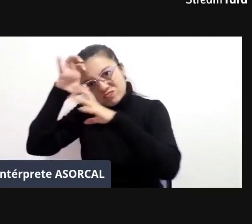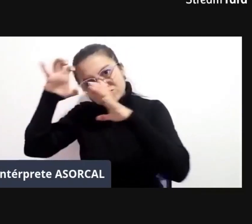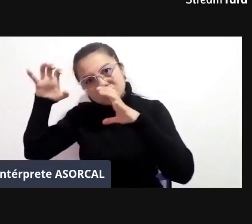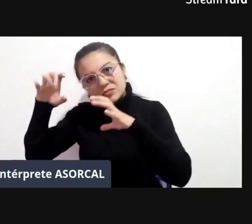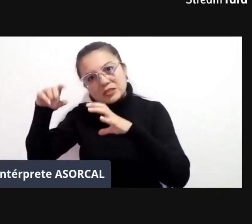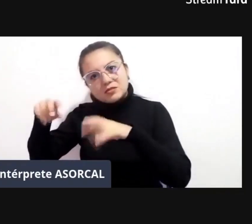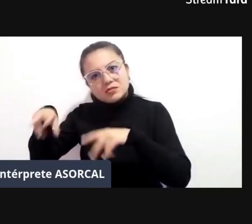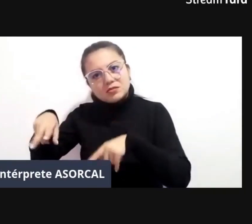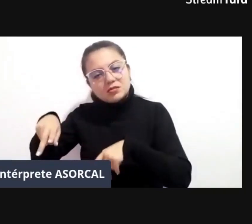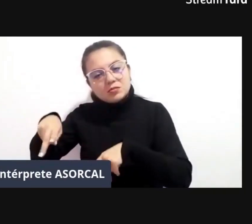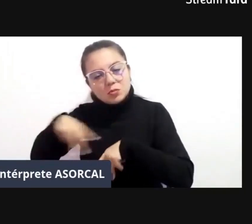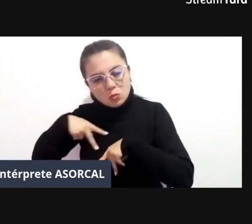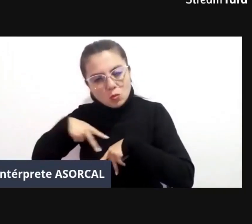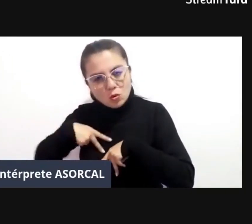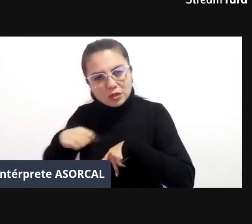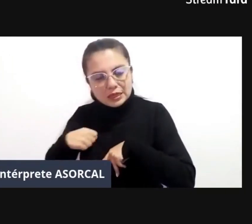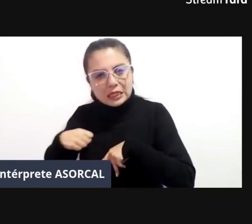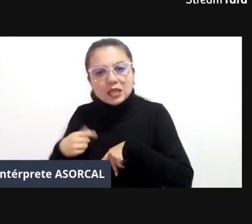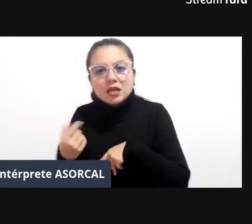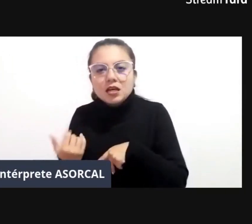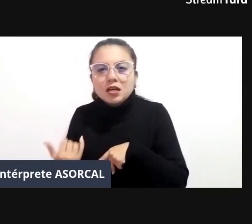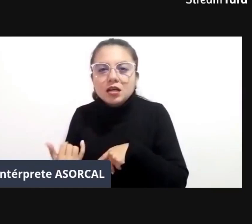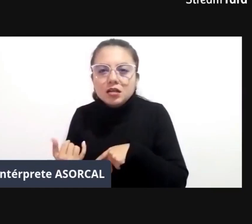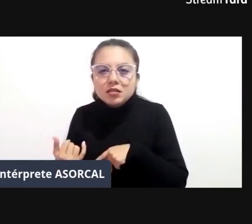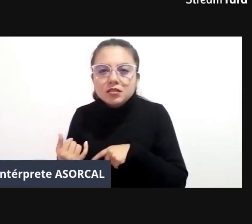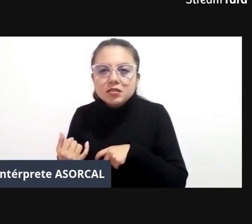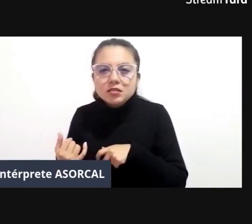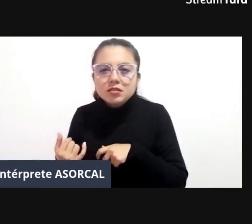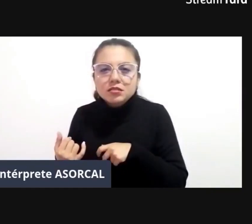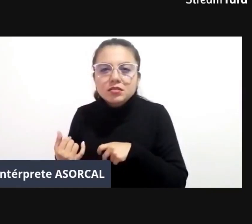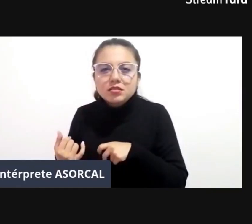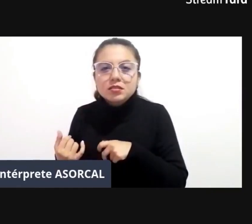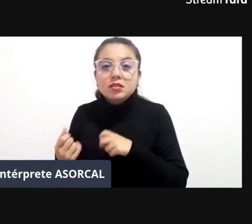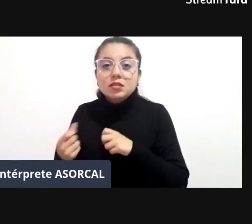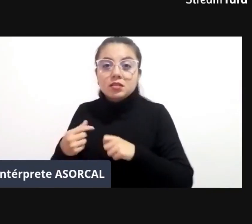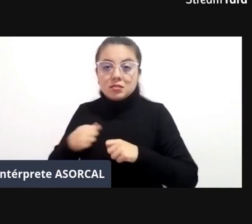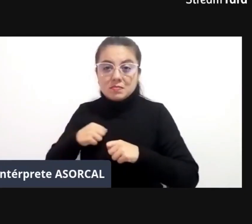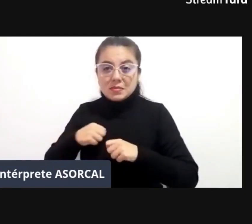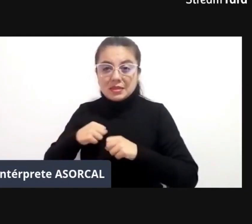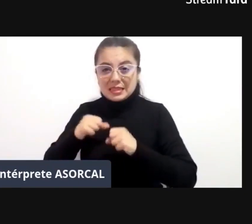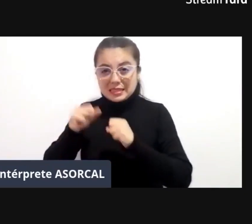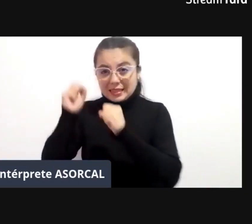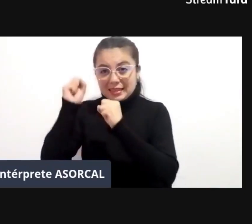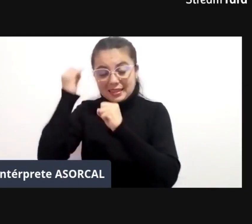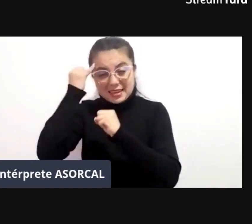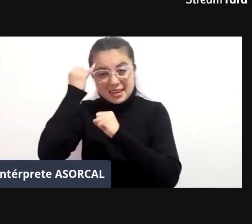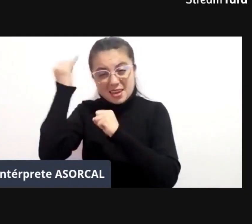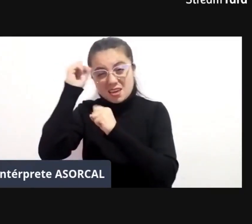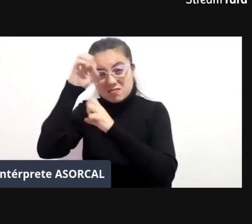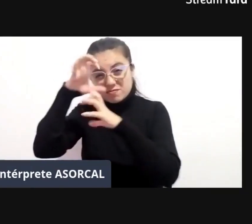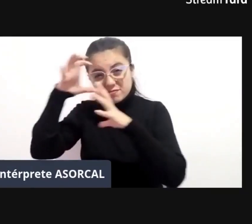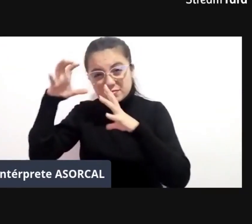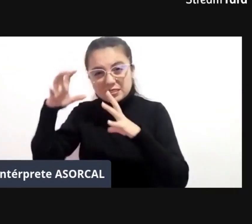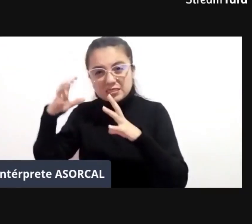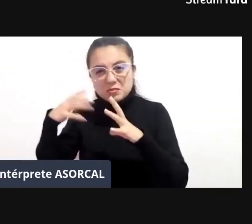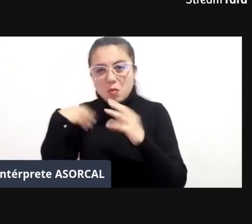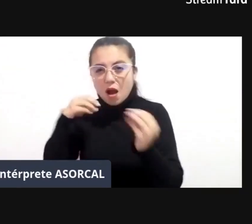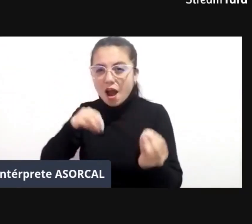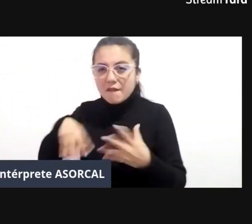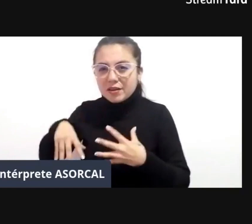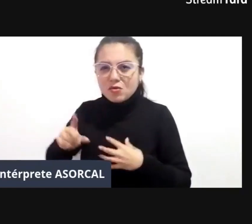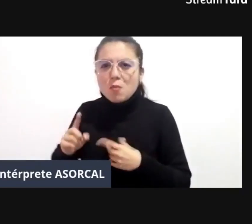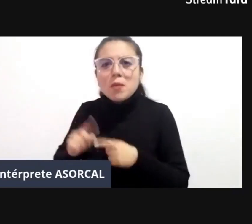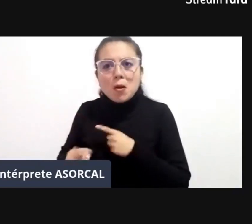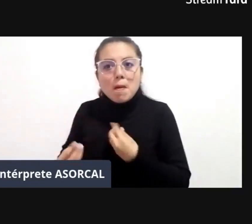sea, con el costo de abandonar sus ideales, fue el único partido que sobrevivió a la crisis.